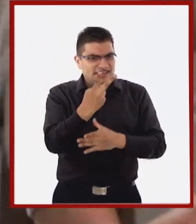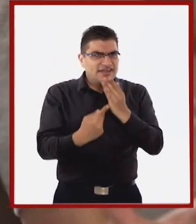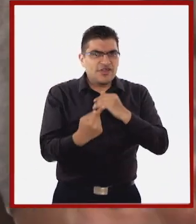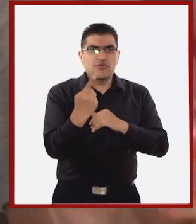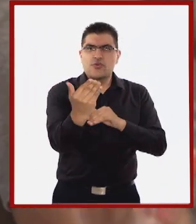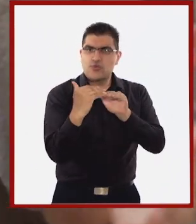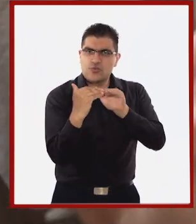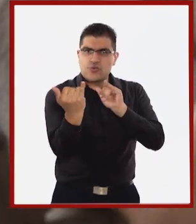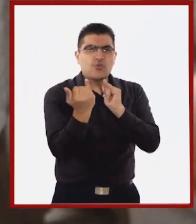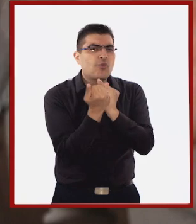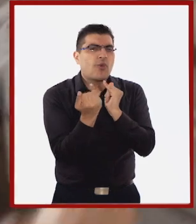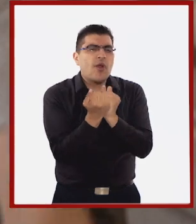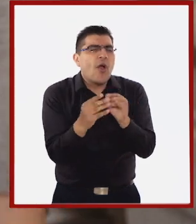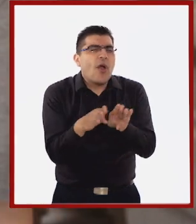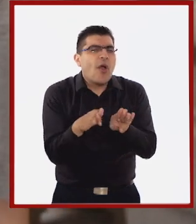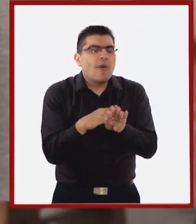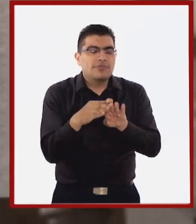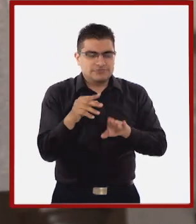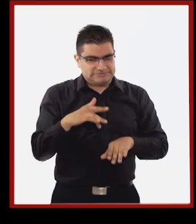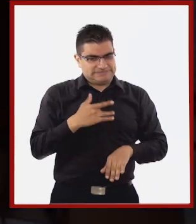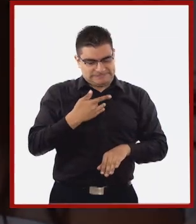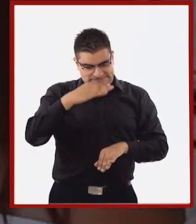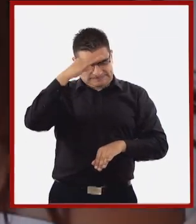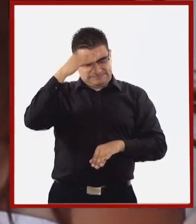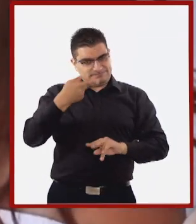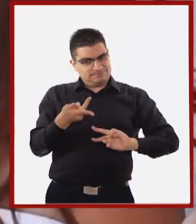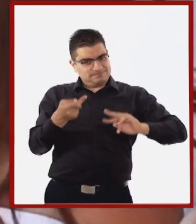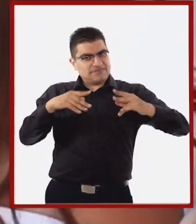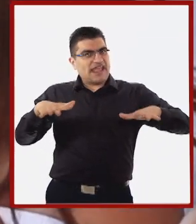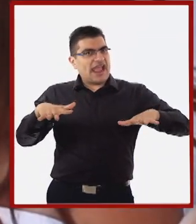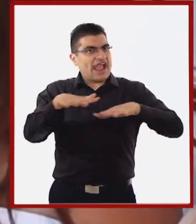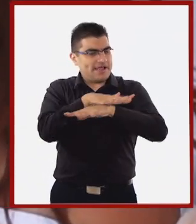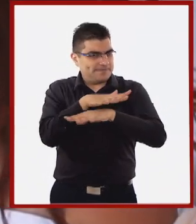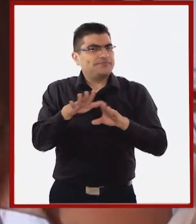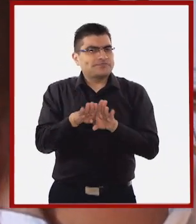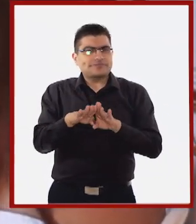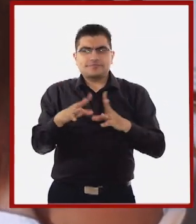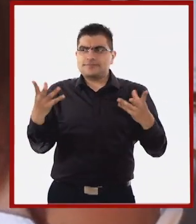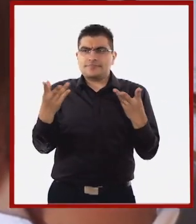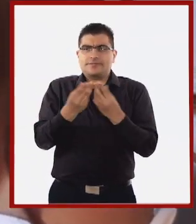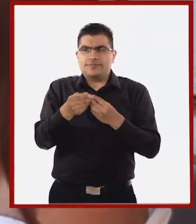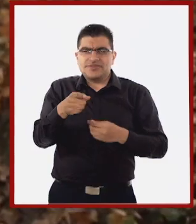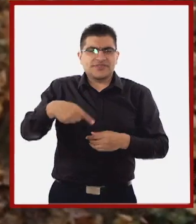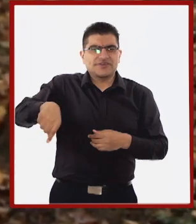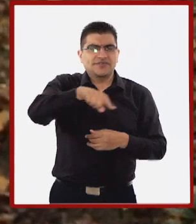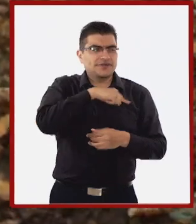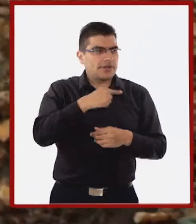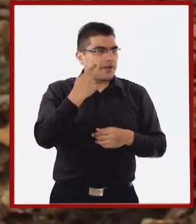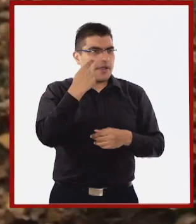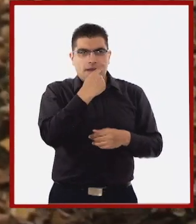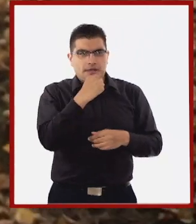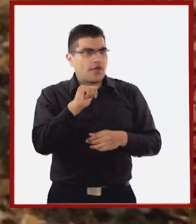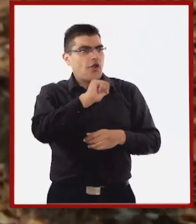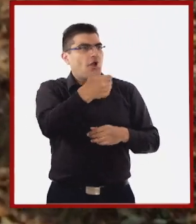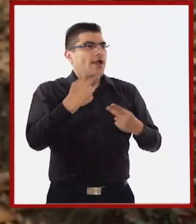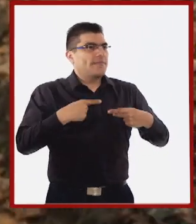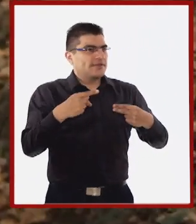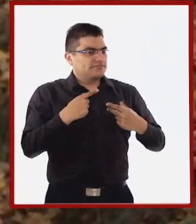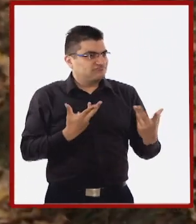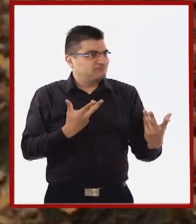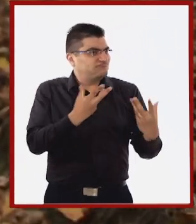con otros a través del cambio de la perspectiva. Se trata de participar afectivamente de la realidad del otro,